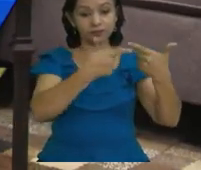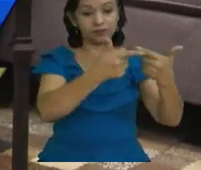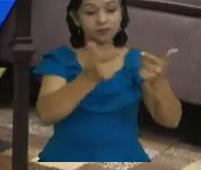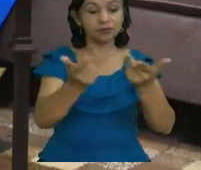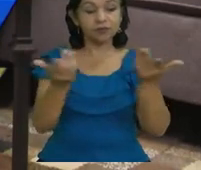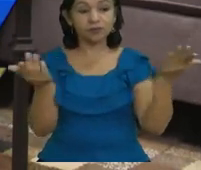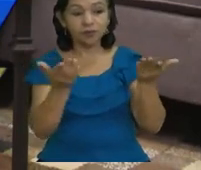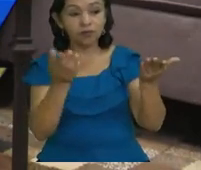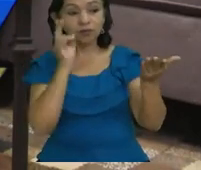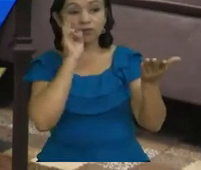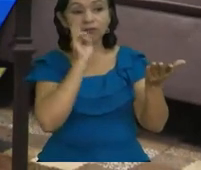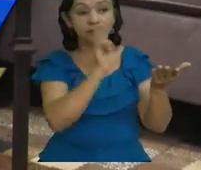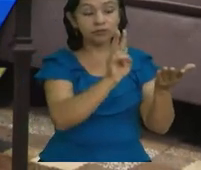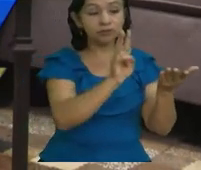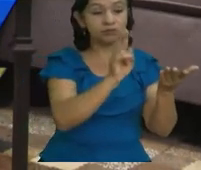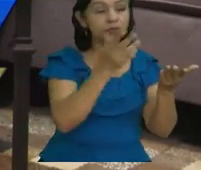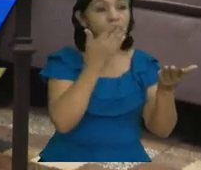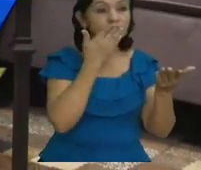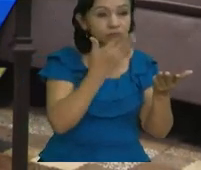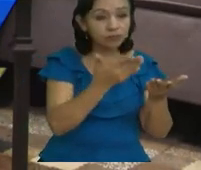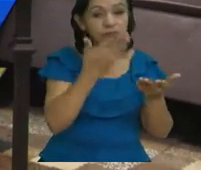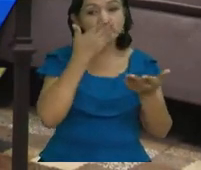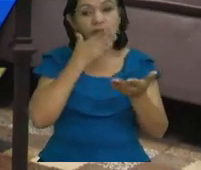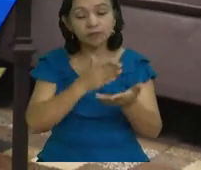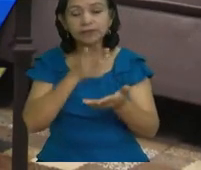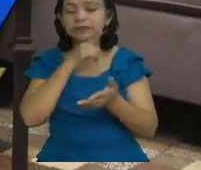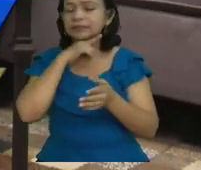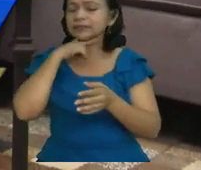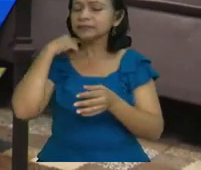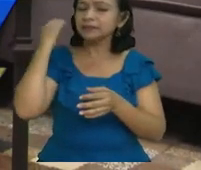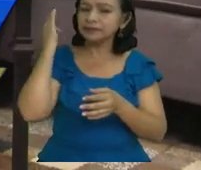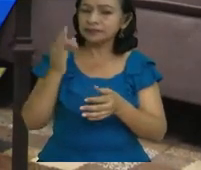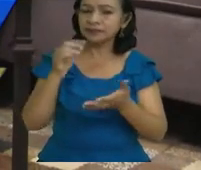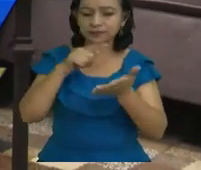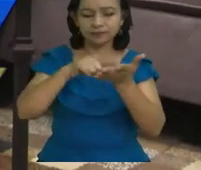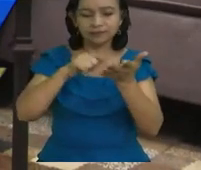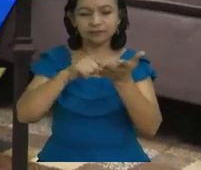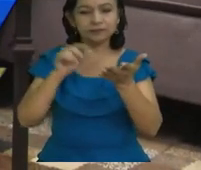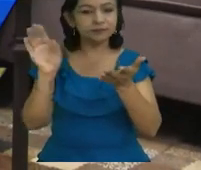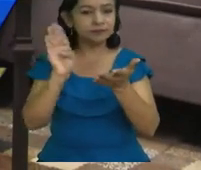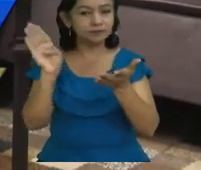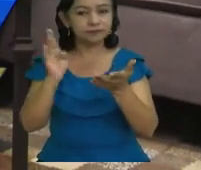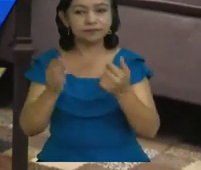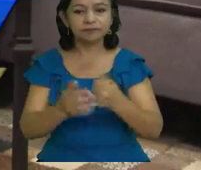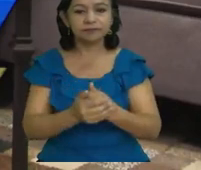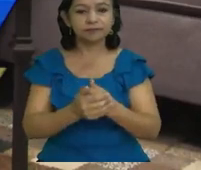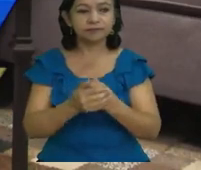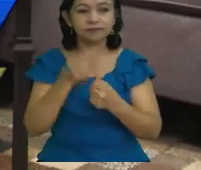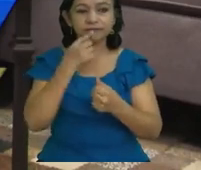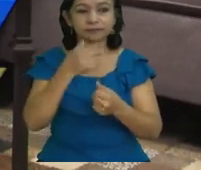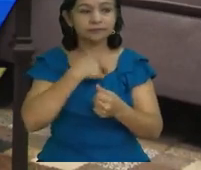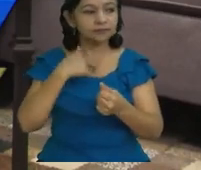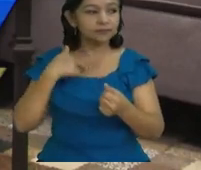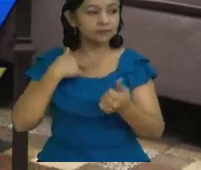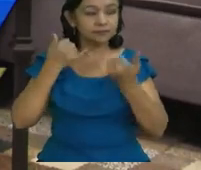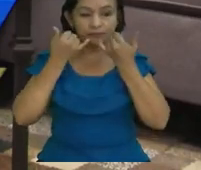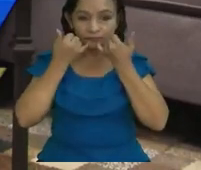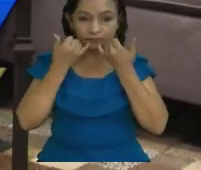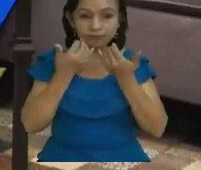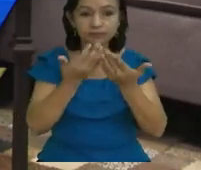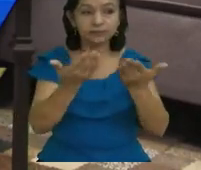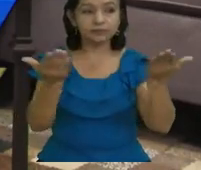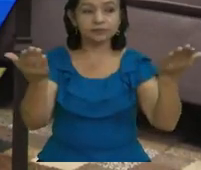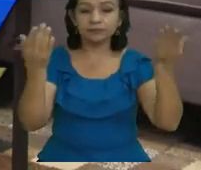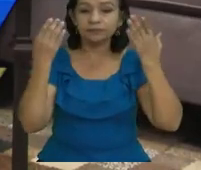óptimas o no óptimas para que el productor tenga la mayor certeza en el territorio. Por ejemplo, te manda a informar